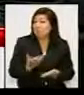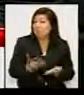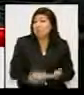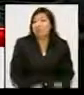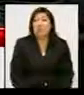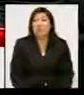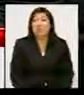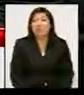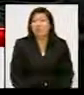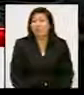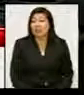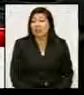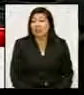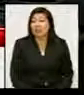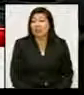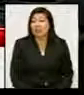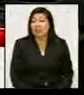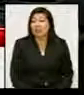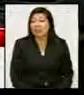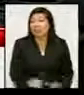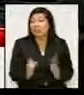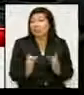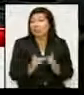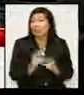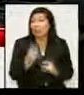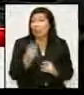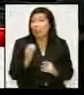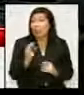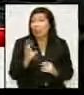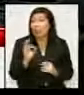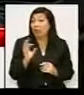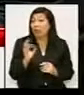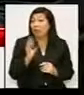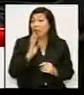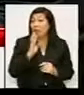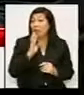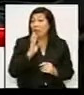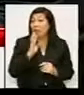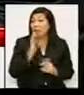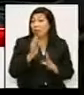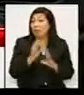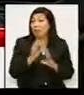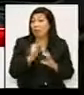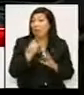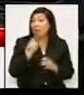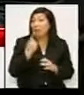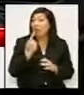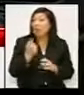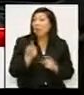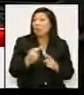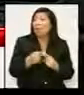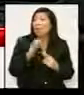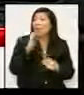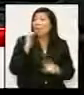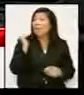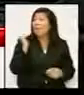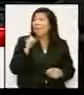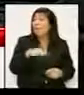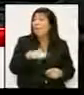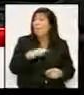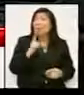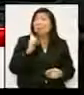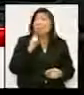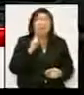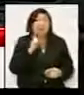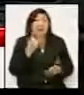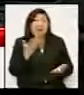dar una impresión, de 40, 50 comentarios en TripAdvisor que dicen: me han estafado, me han